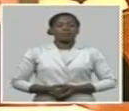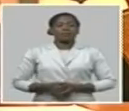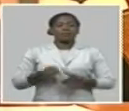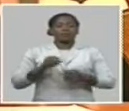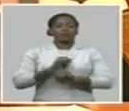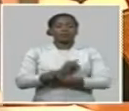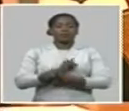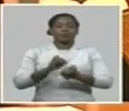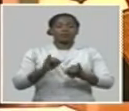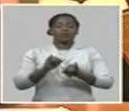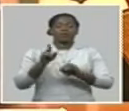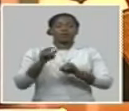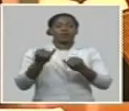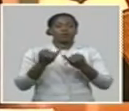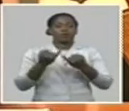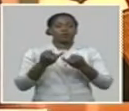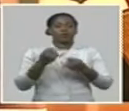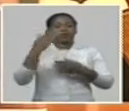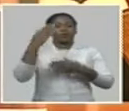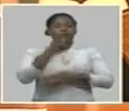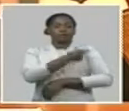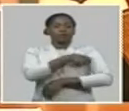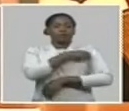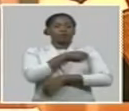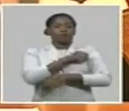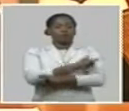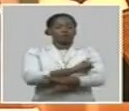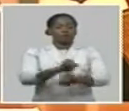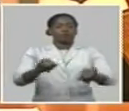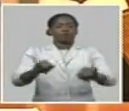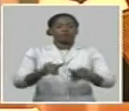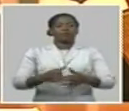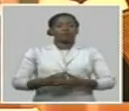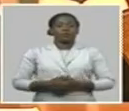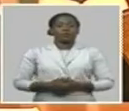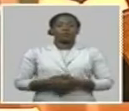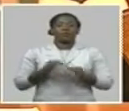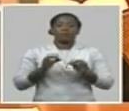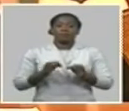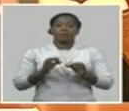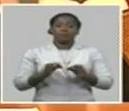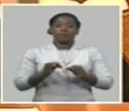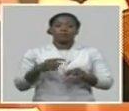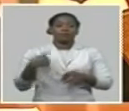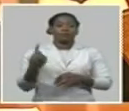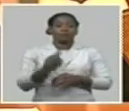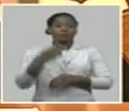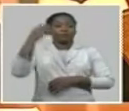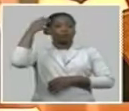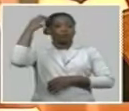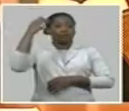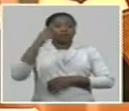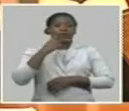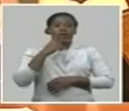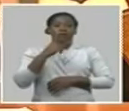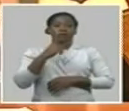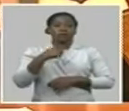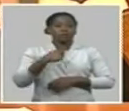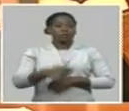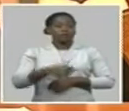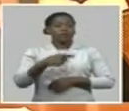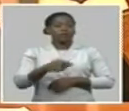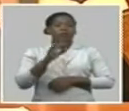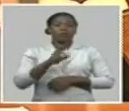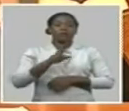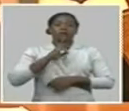información de primera mano para todos nuestros pueblos sobre la manera en que el gobierno está llevando el día a día al detalle la situación de la